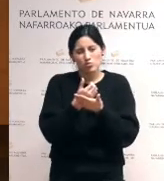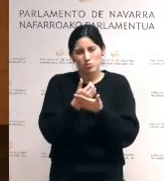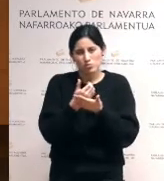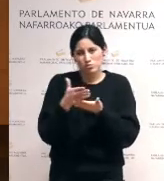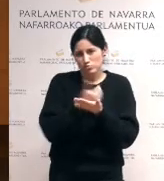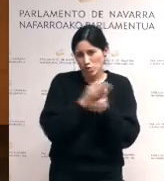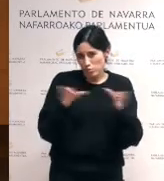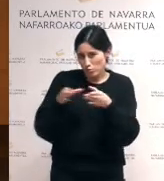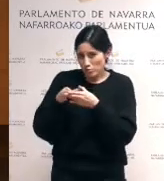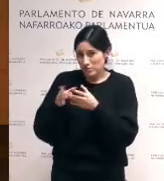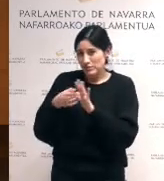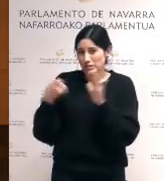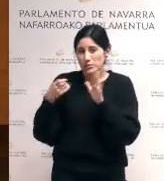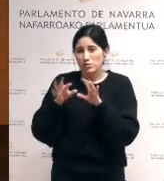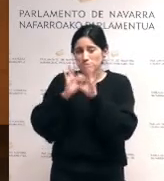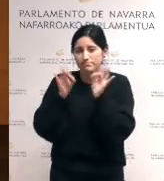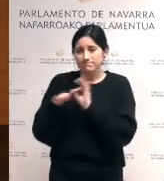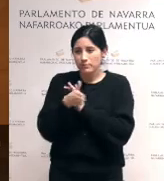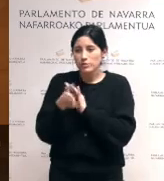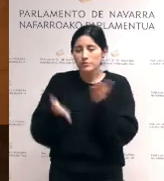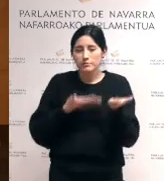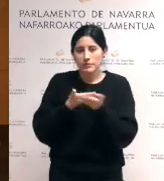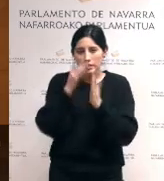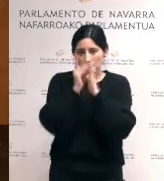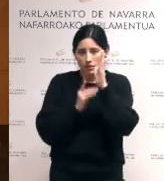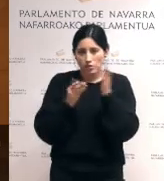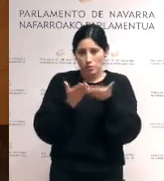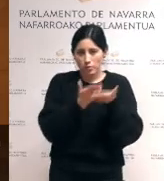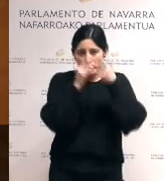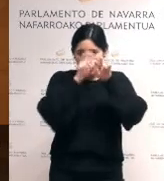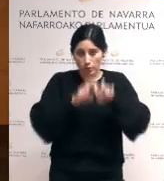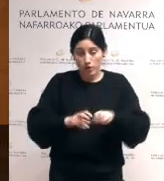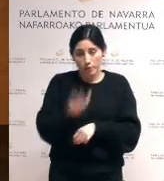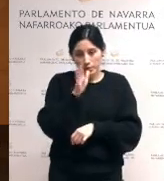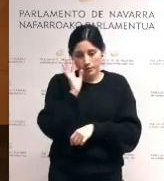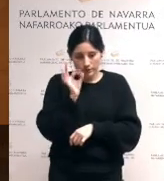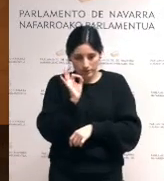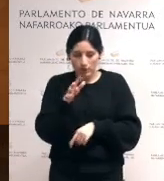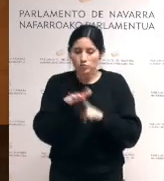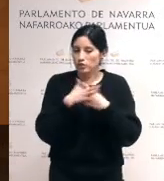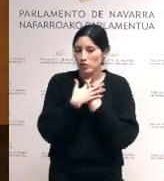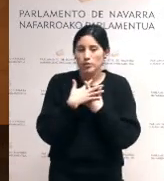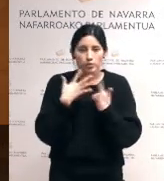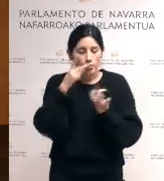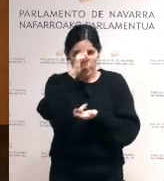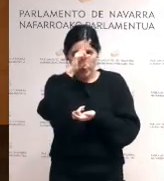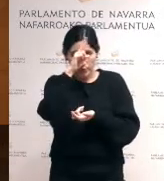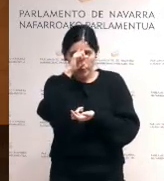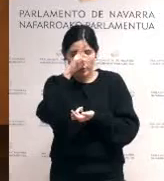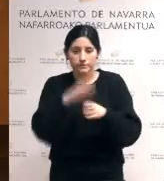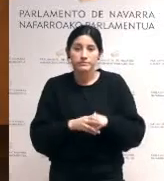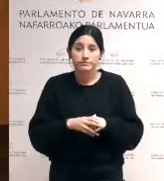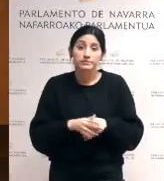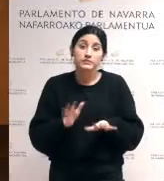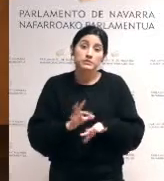un diagnóstico. Todos los grupos. Gero Abay dijo que había que hacerlo porque la situación era preocupante. Especialidad Gero Abay,